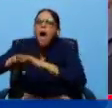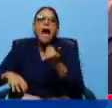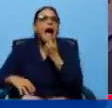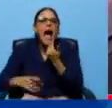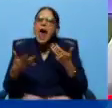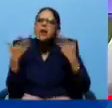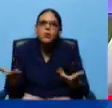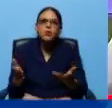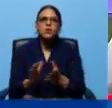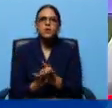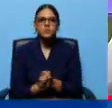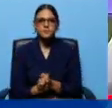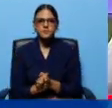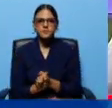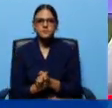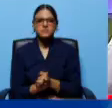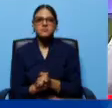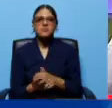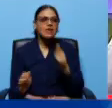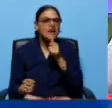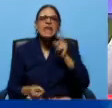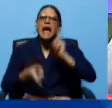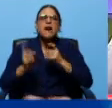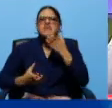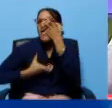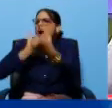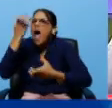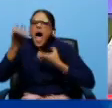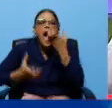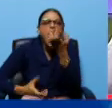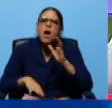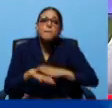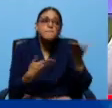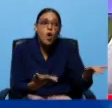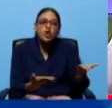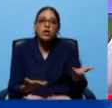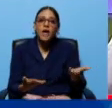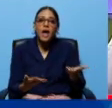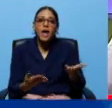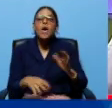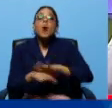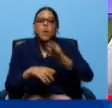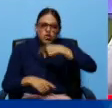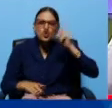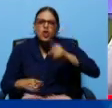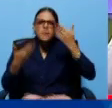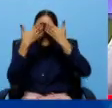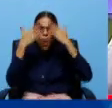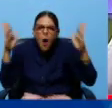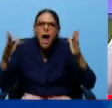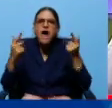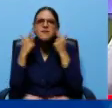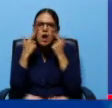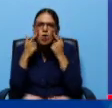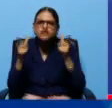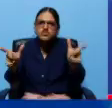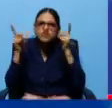pide, al que a veces grita. Hay que abrir los ojos, gobernante,